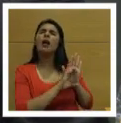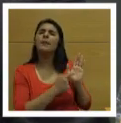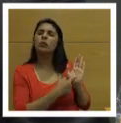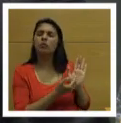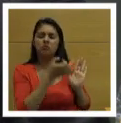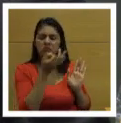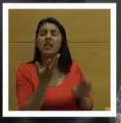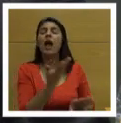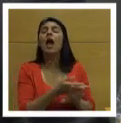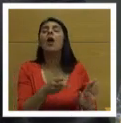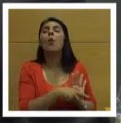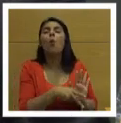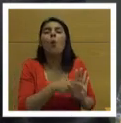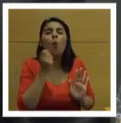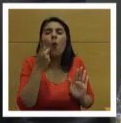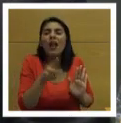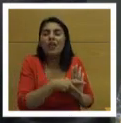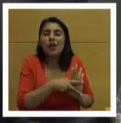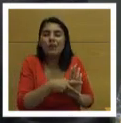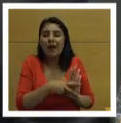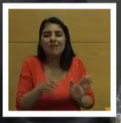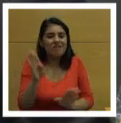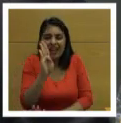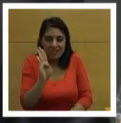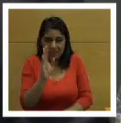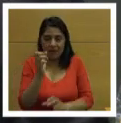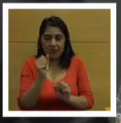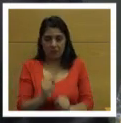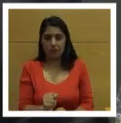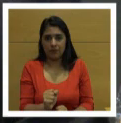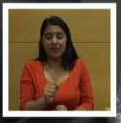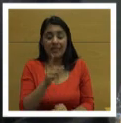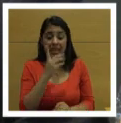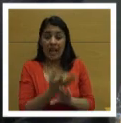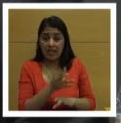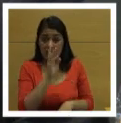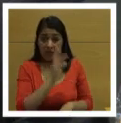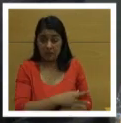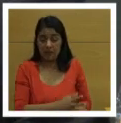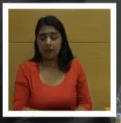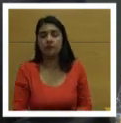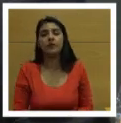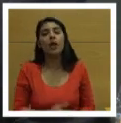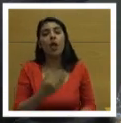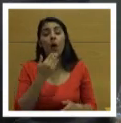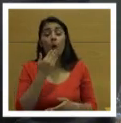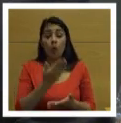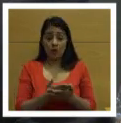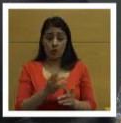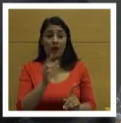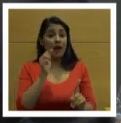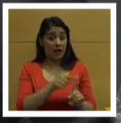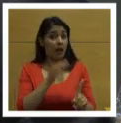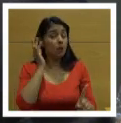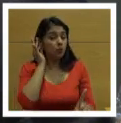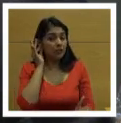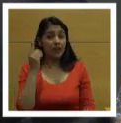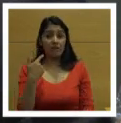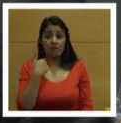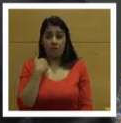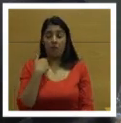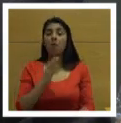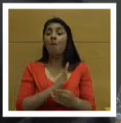normas mínimas que deben guiar el actual jurisdiccional, desde el momento en que la mujer víctima se presenta ante un